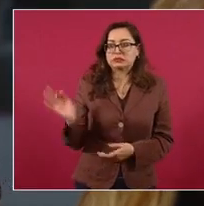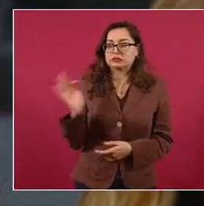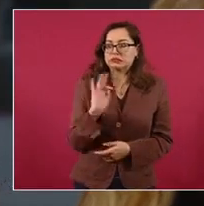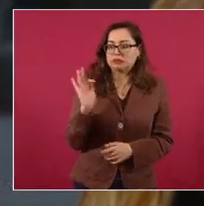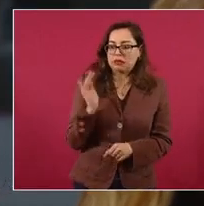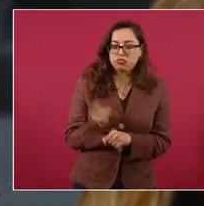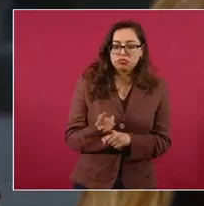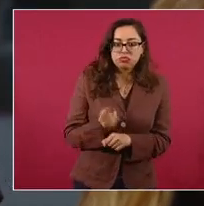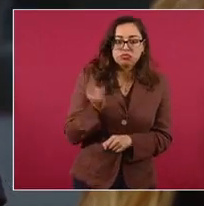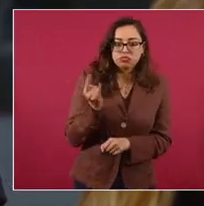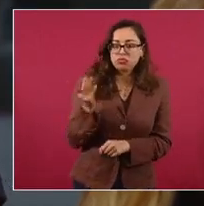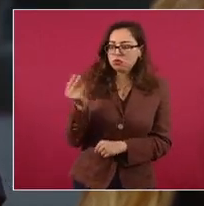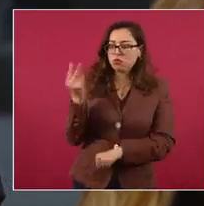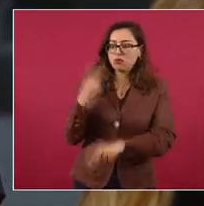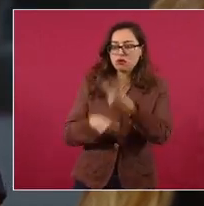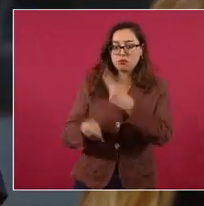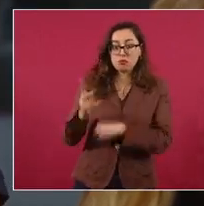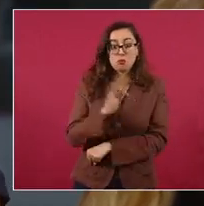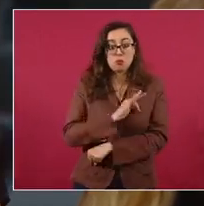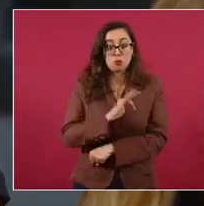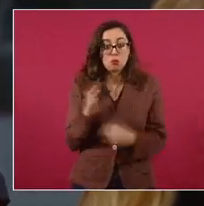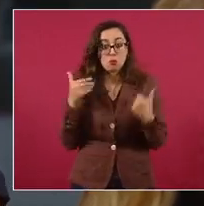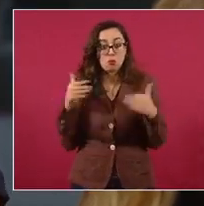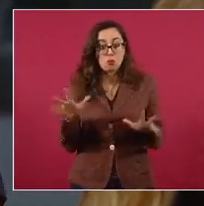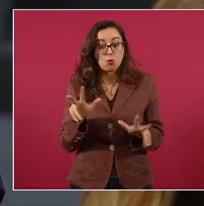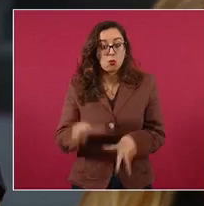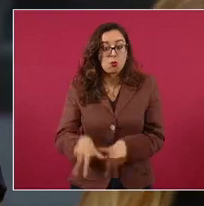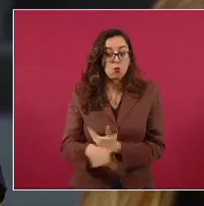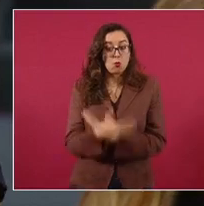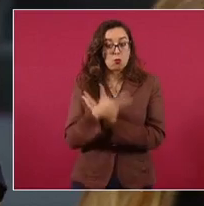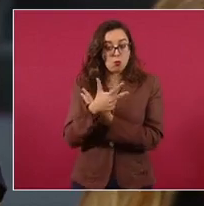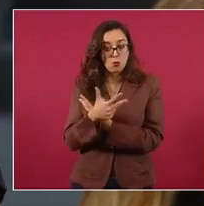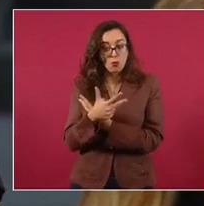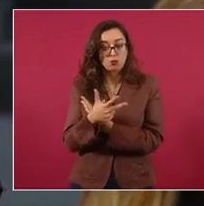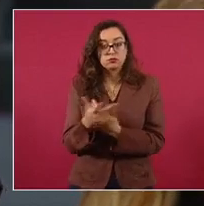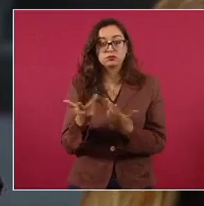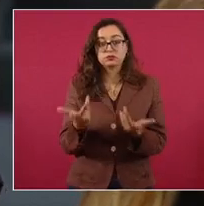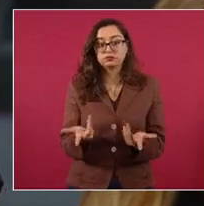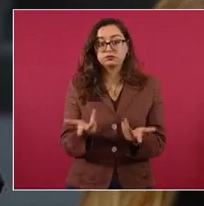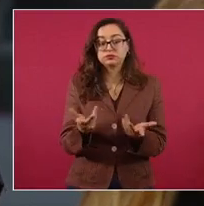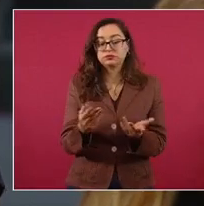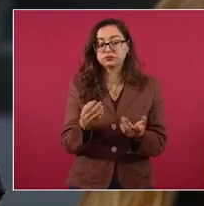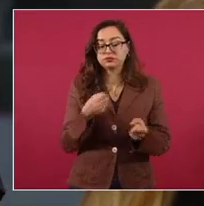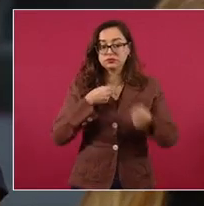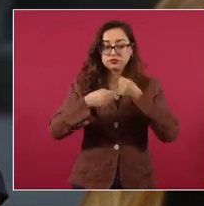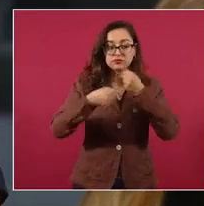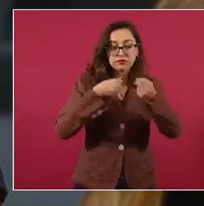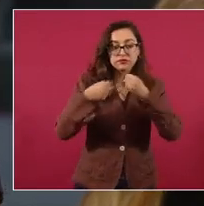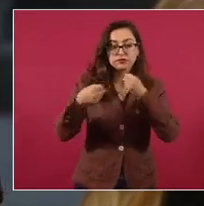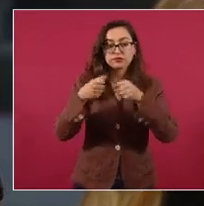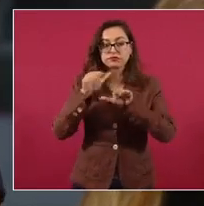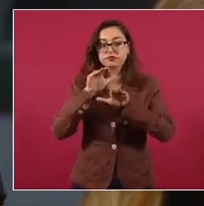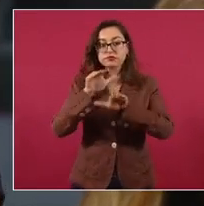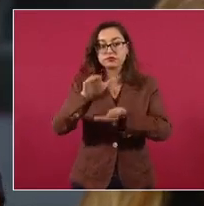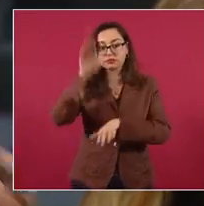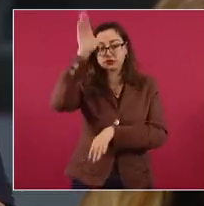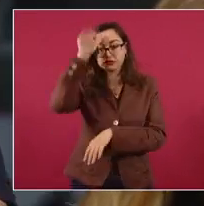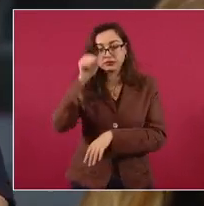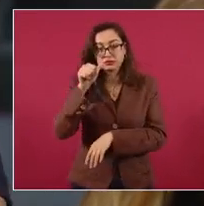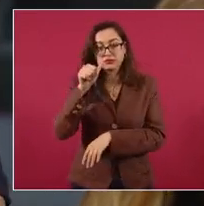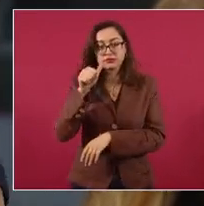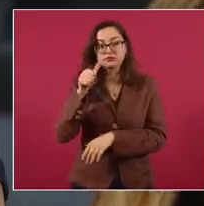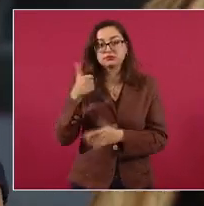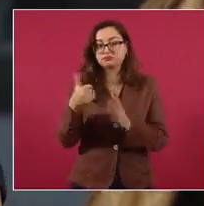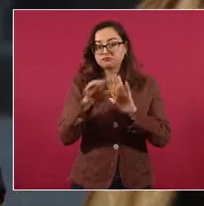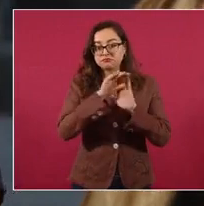virtual. También había hablado que podía haber una reunión, una rueda de prensa, este, sobre los acuerdos que se pudieran llegar. No está